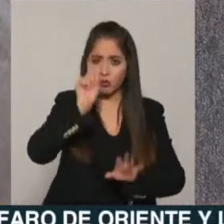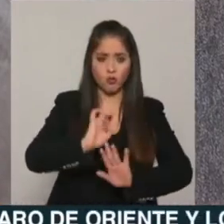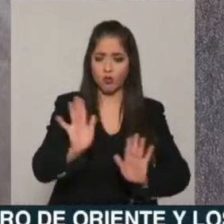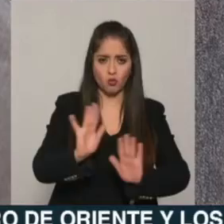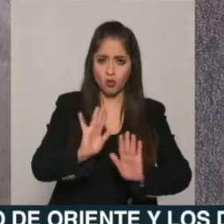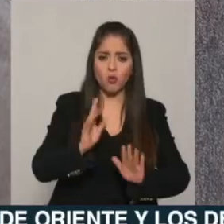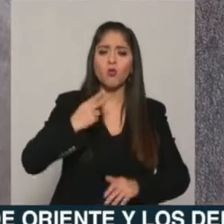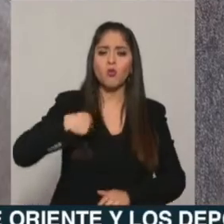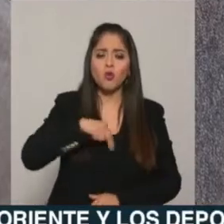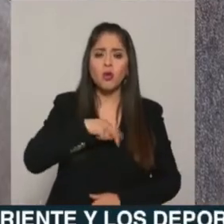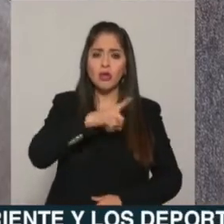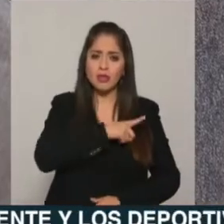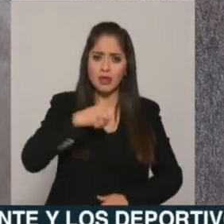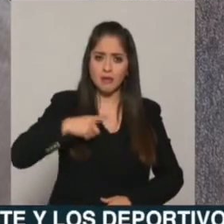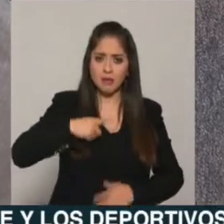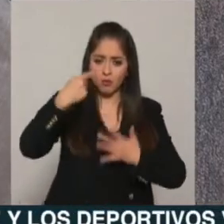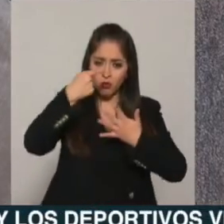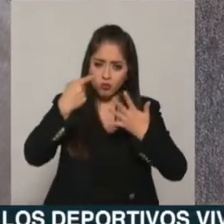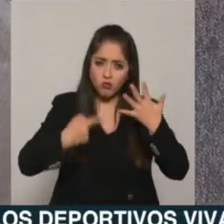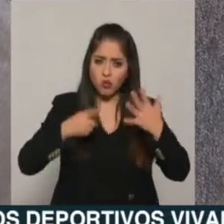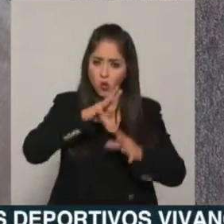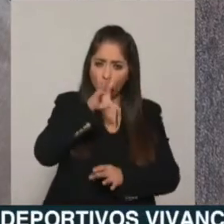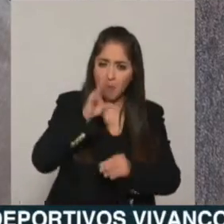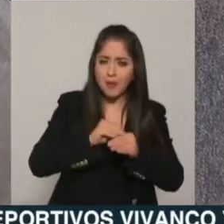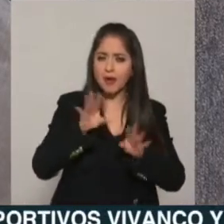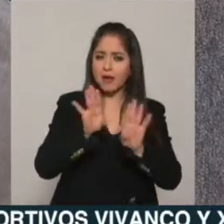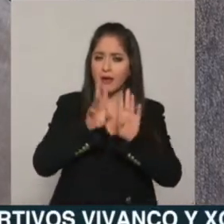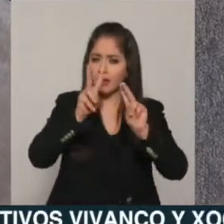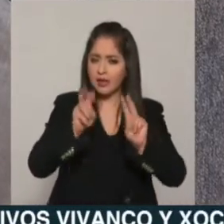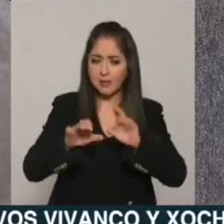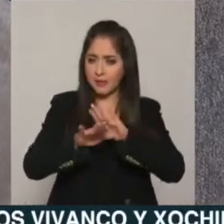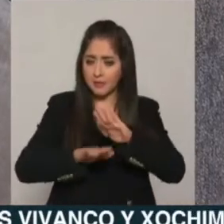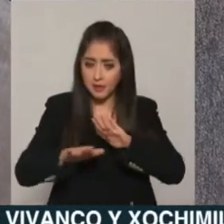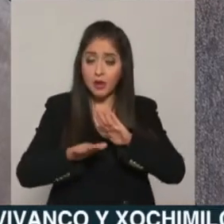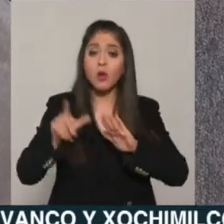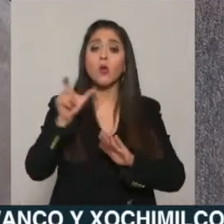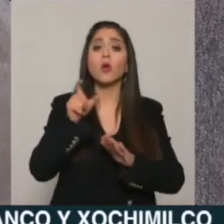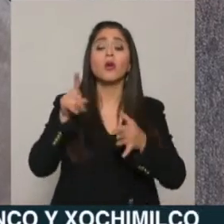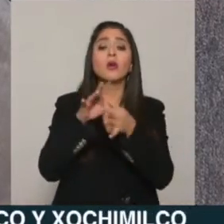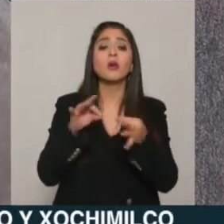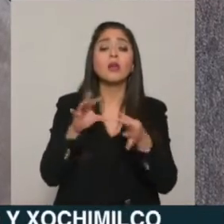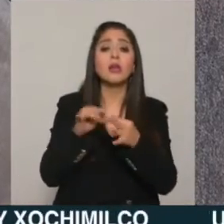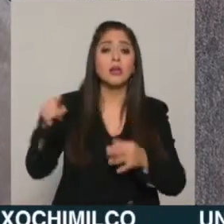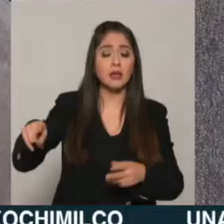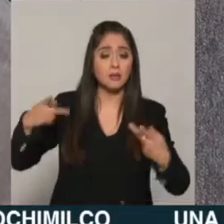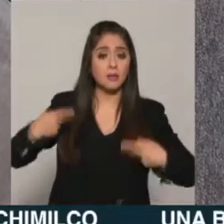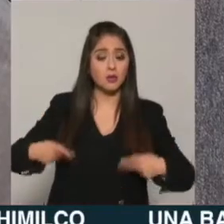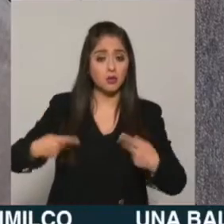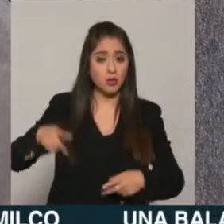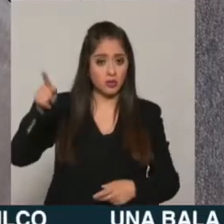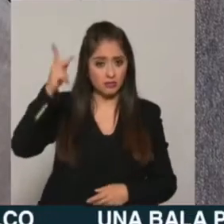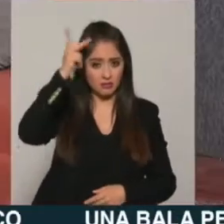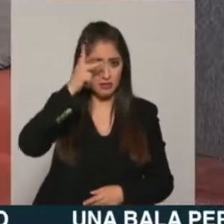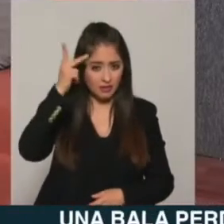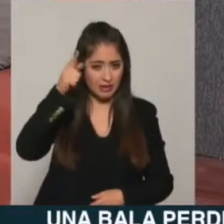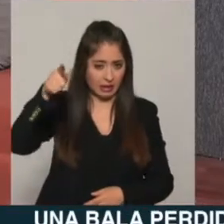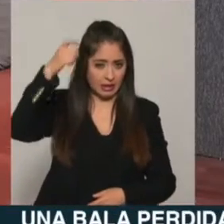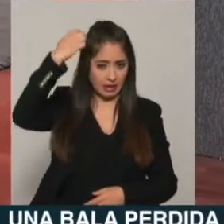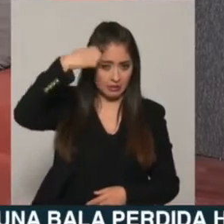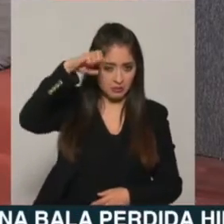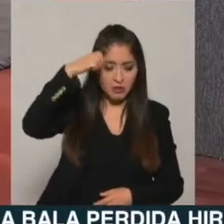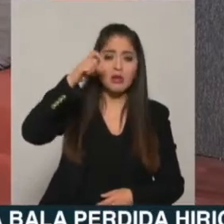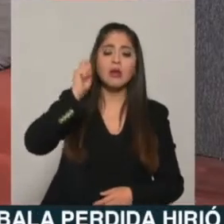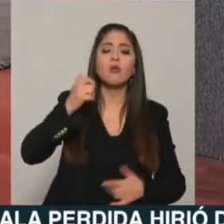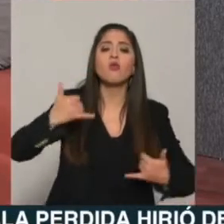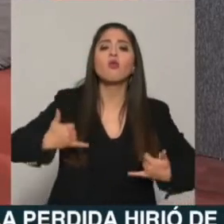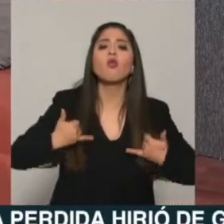sobre estos aspectos. Y el desarrollo juvenil, dicen los psicólogos, los expertos, está vinculado con un